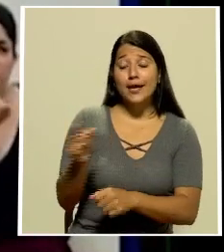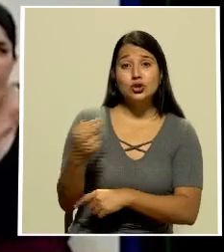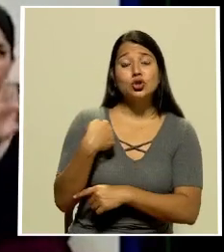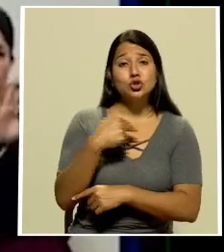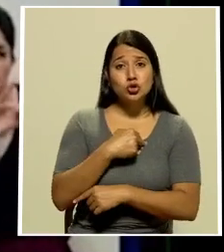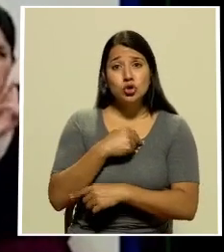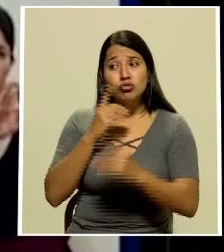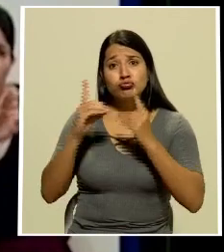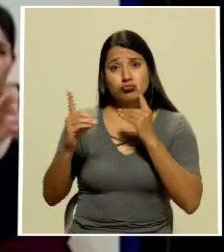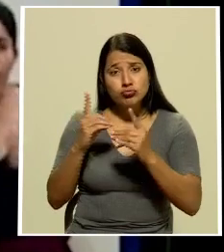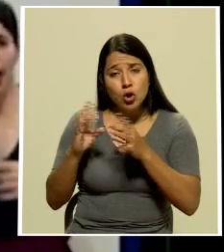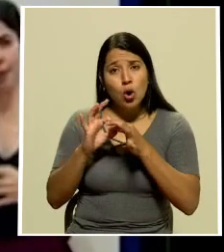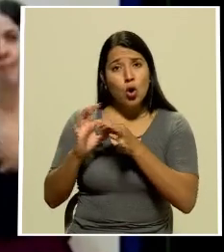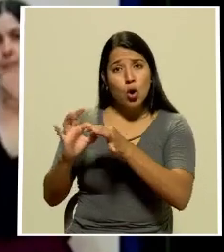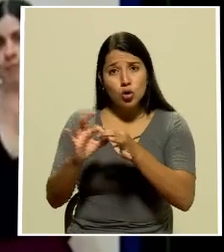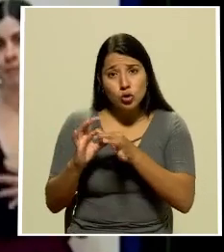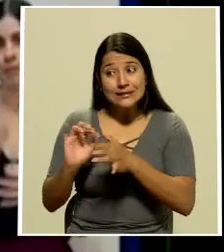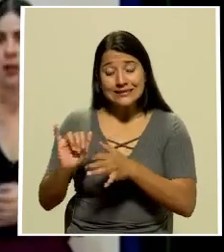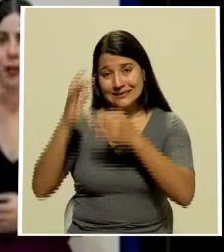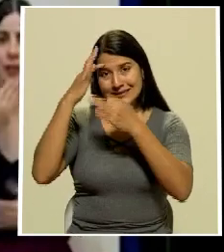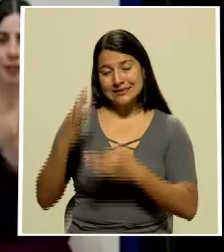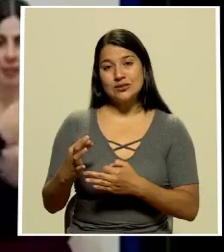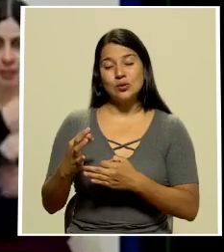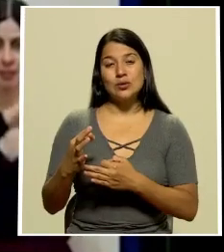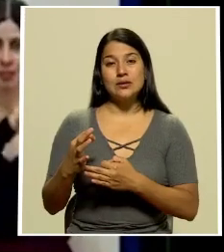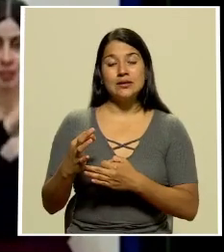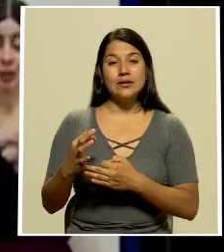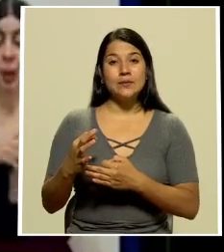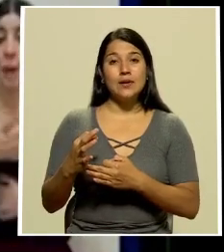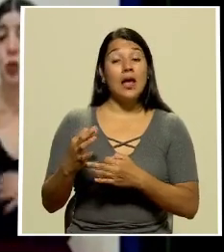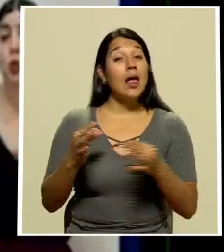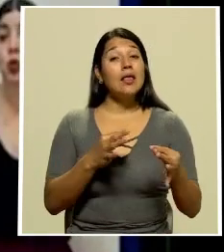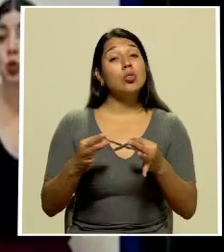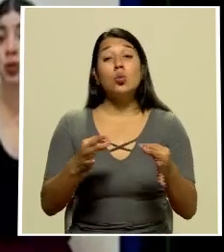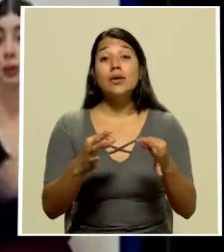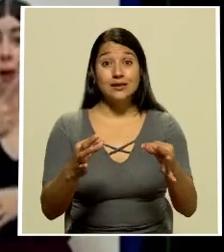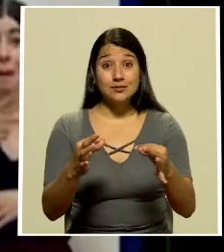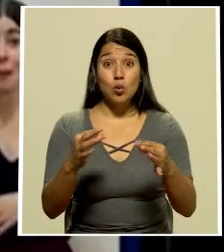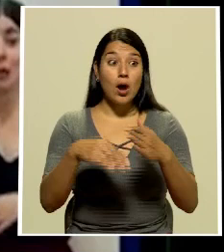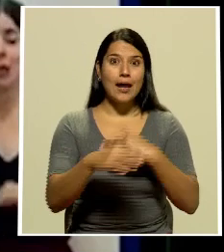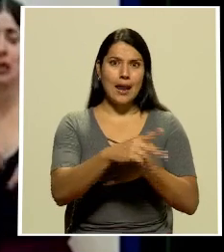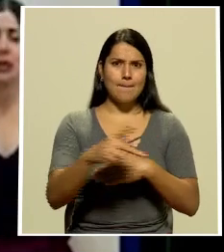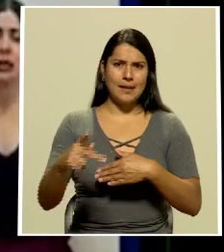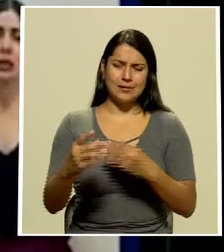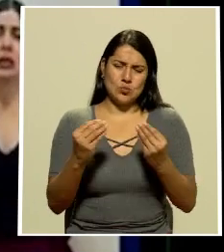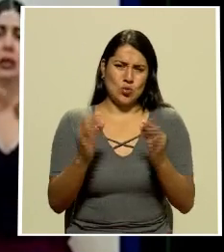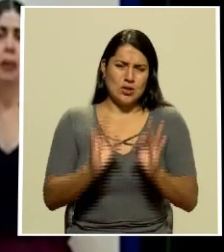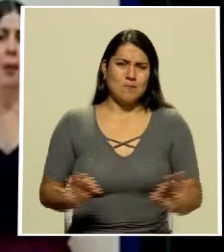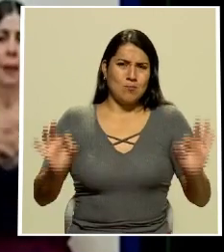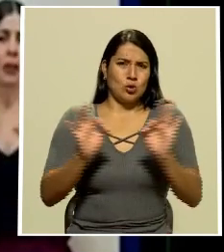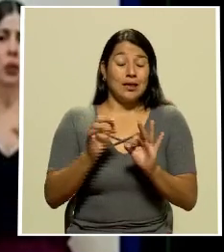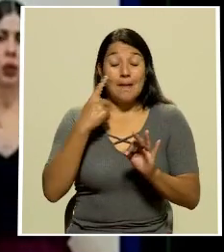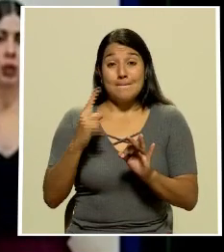dialogado y hemos coordinado esta toma de decisiones. El turismo de sol y playa es una piedra angular de nuestra industria